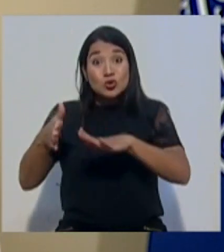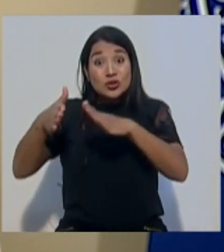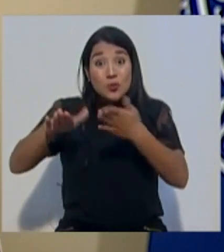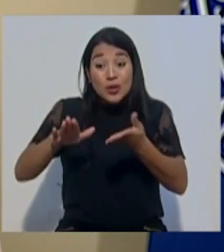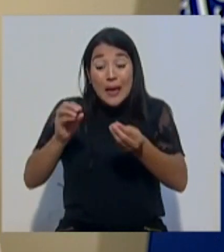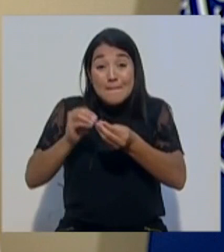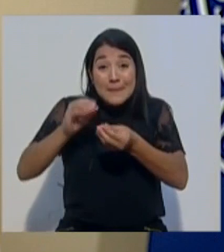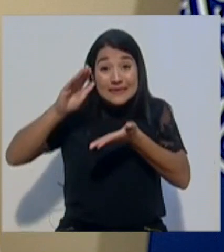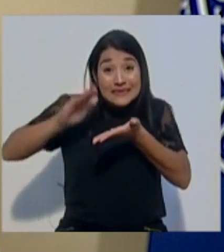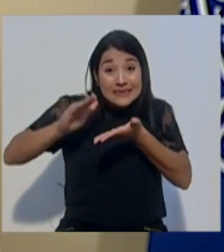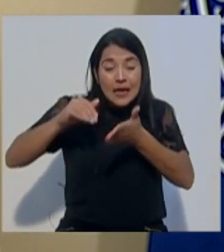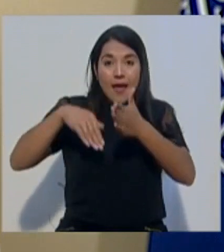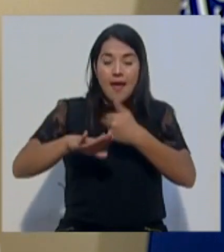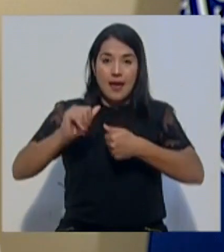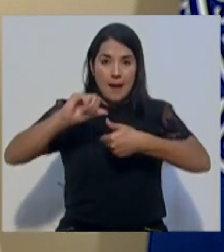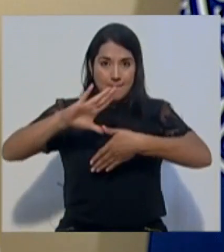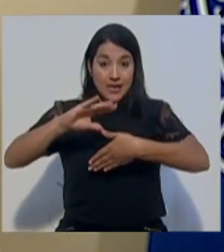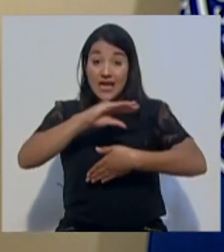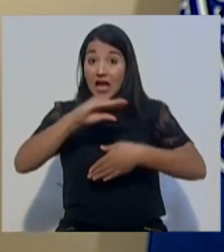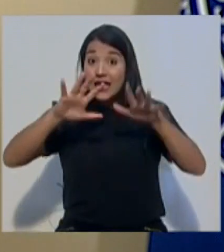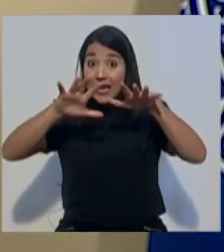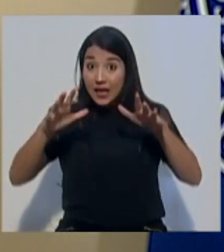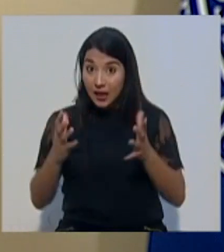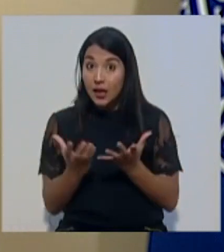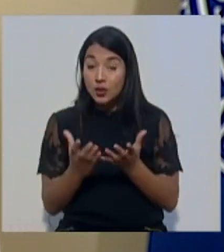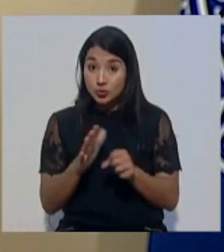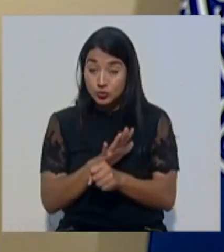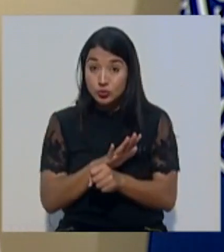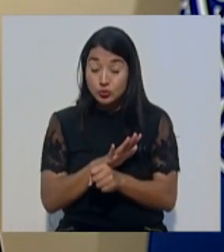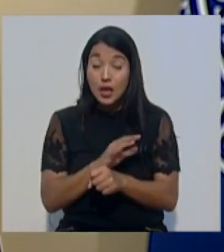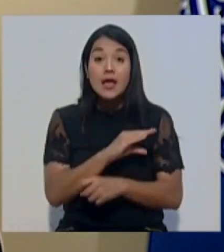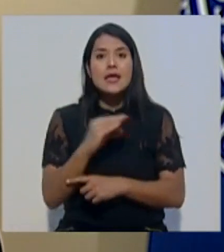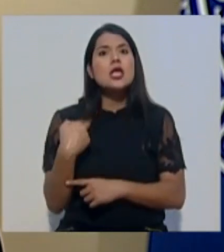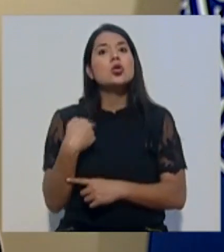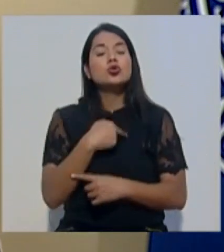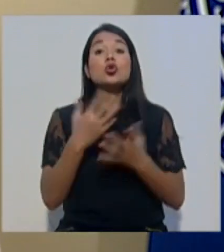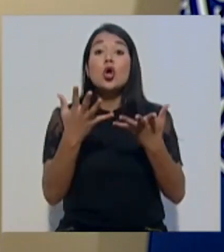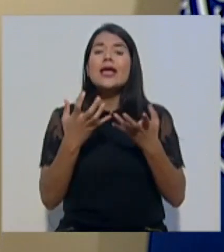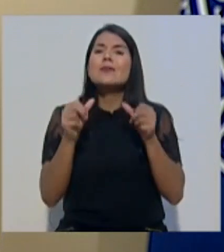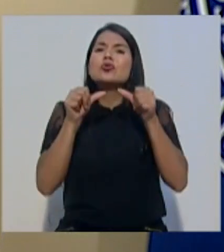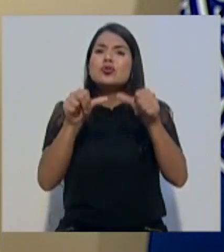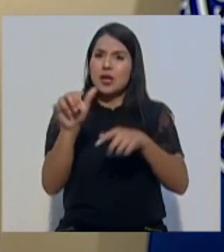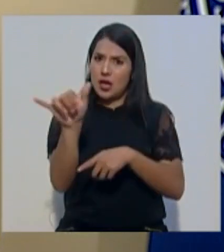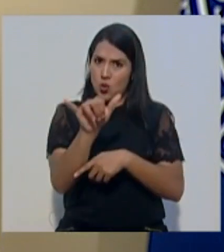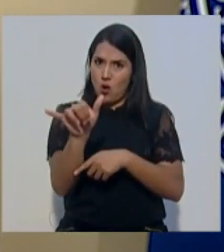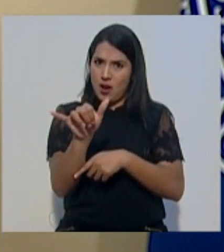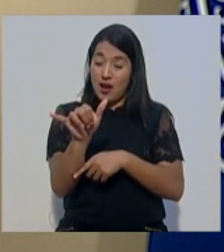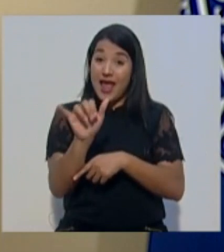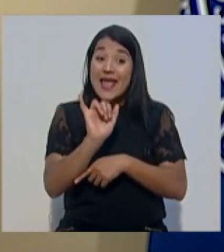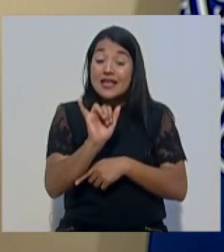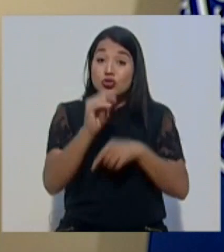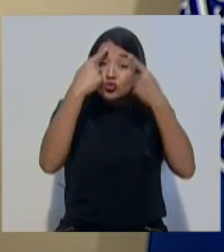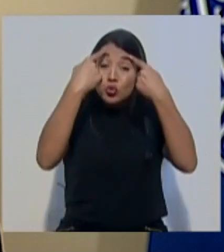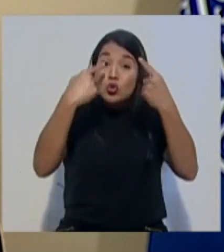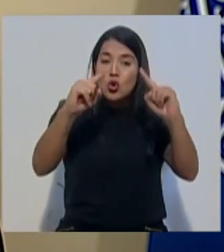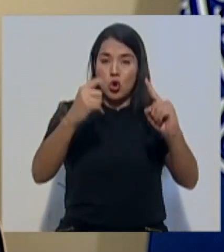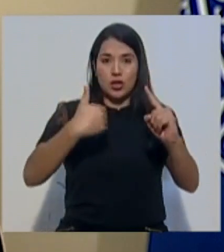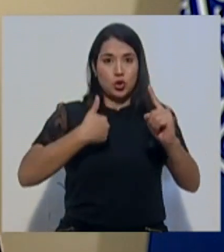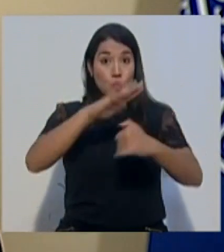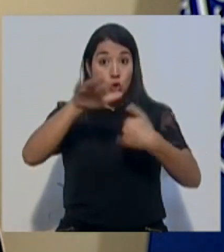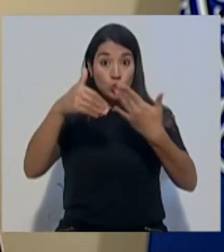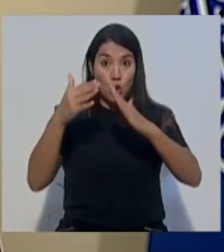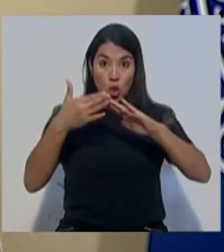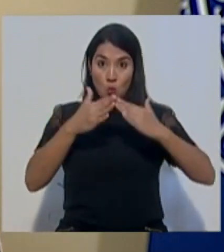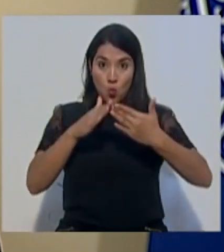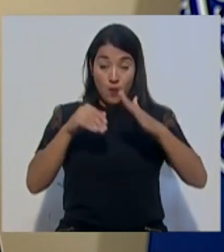bajas de América y del mundo. Y queremos seguir así. Es un logro de todo este pueblo. Pero